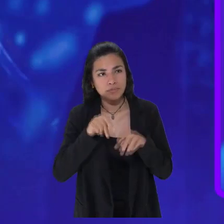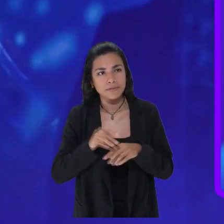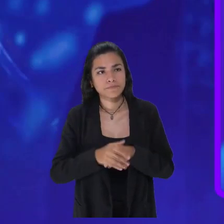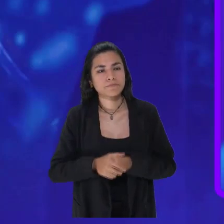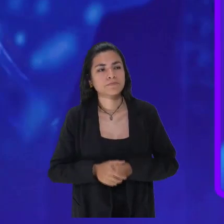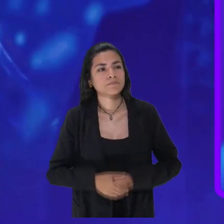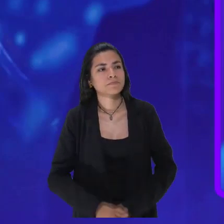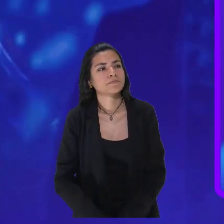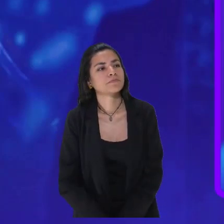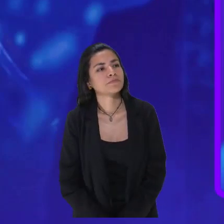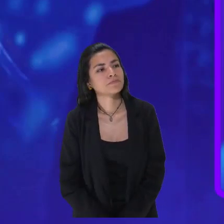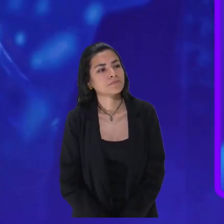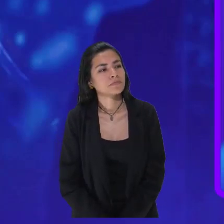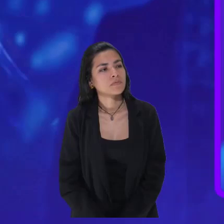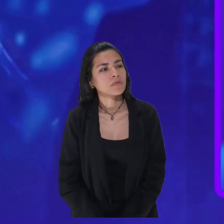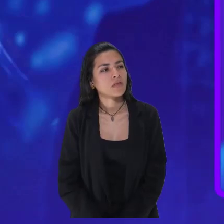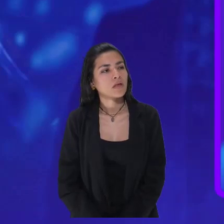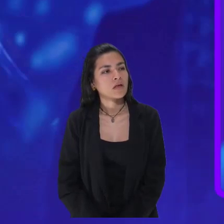este escenario. Ahora sí.